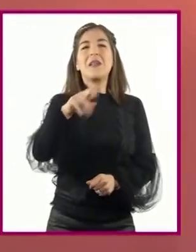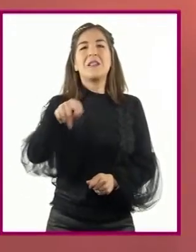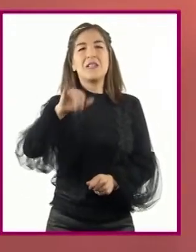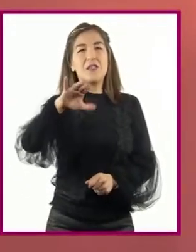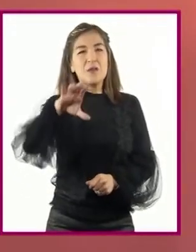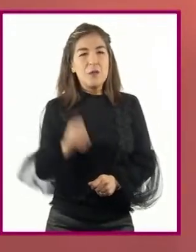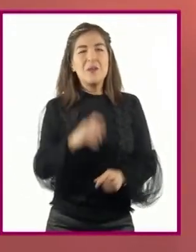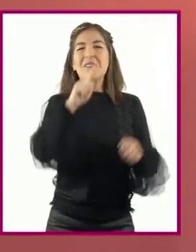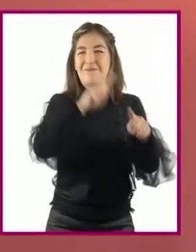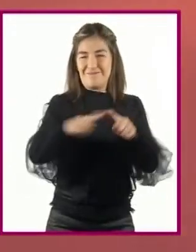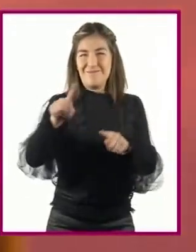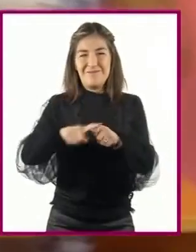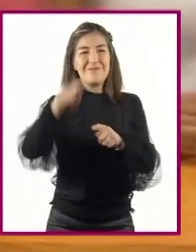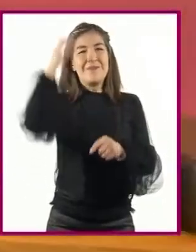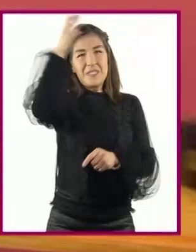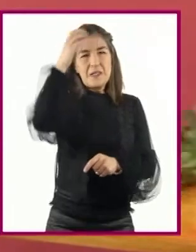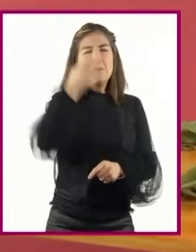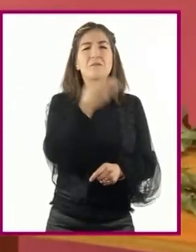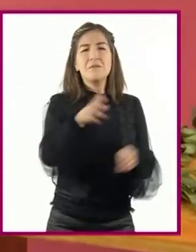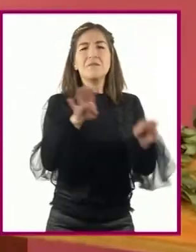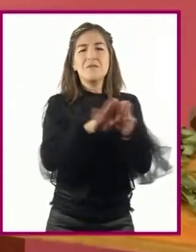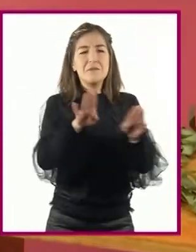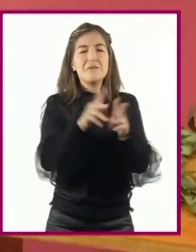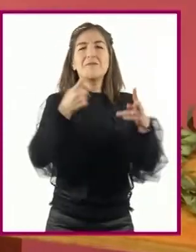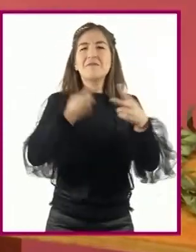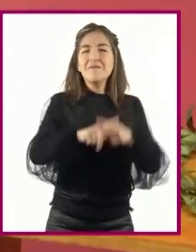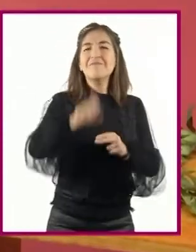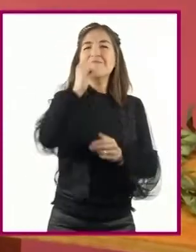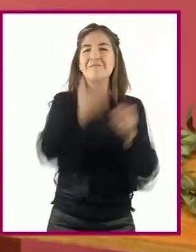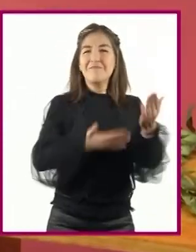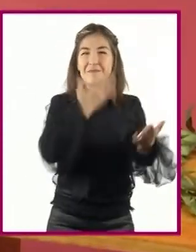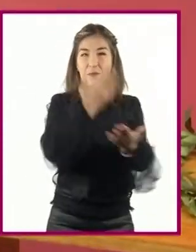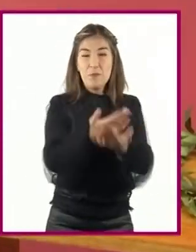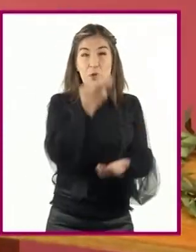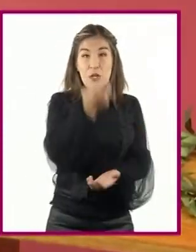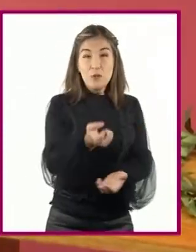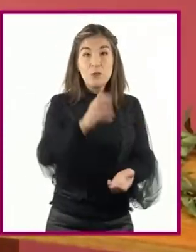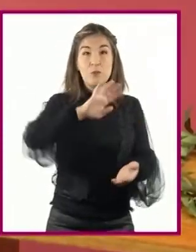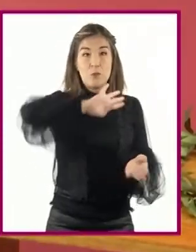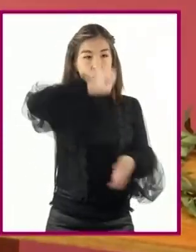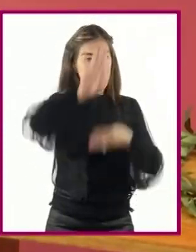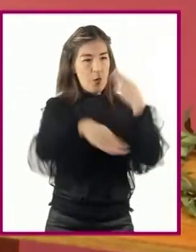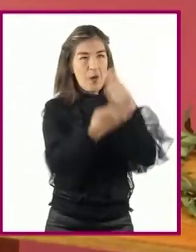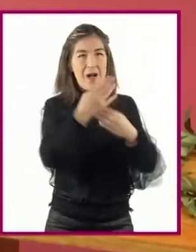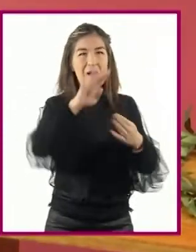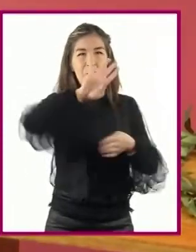Bruno. Ellos comenzaron a plantear que tal vez el mundo no era como lo imaginaban hasta ese